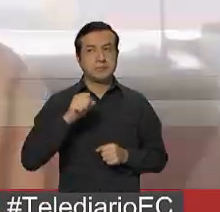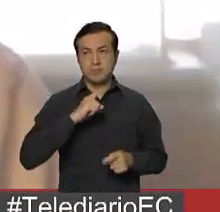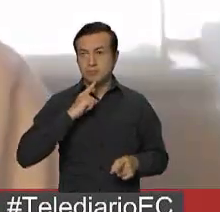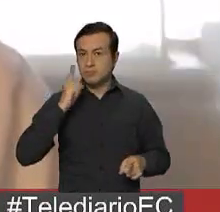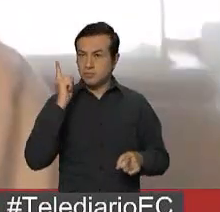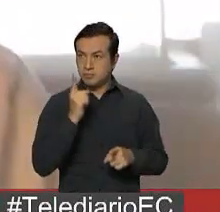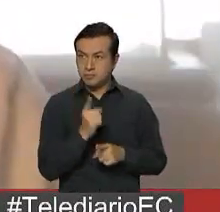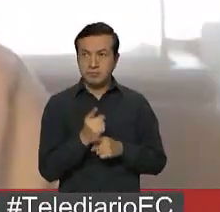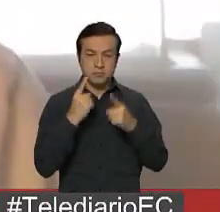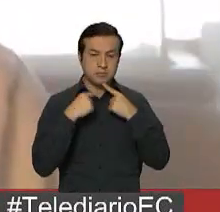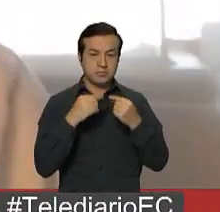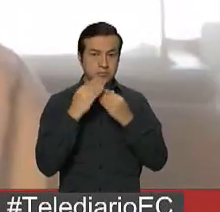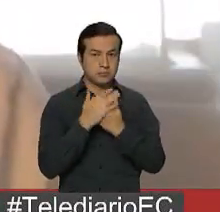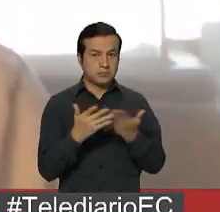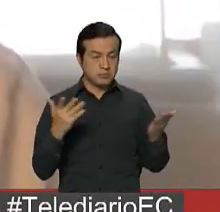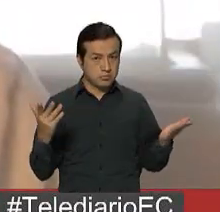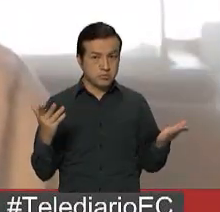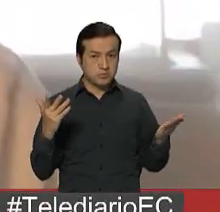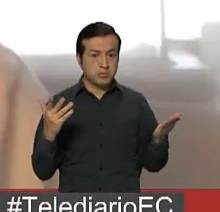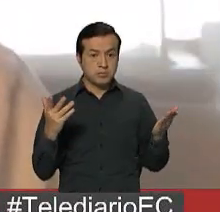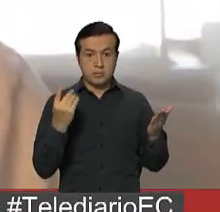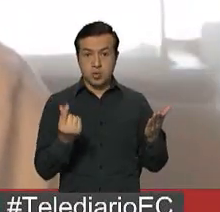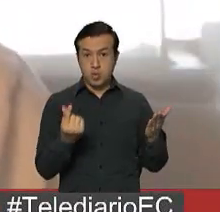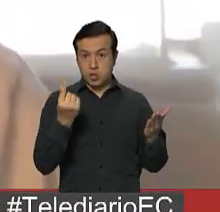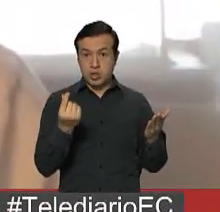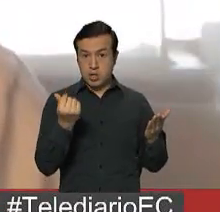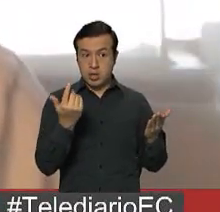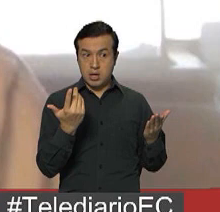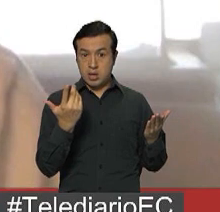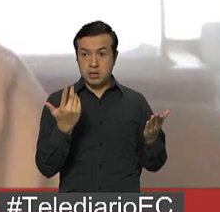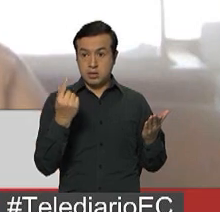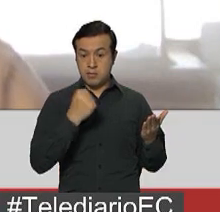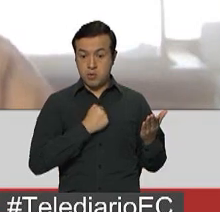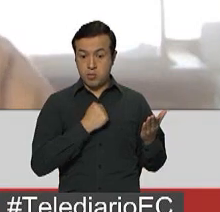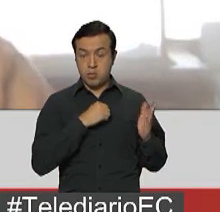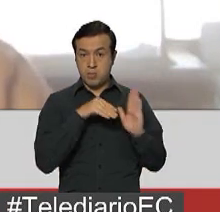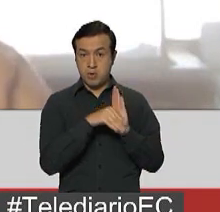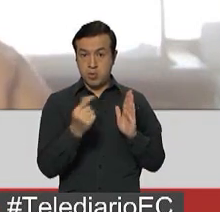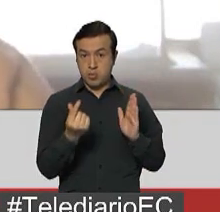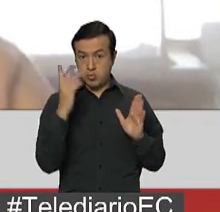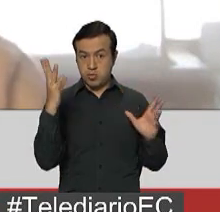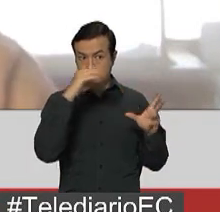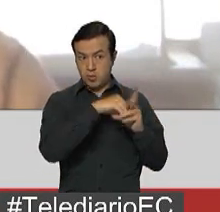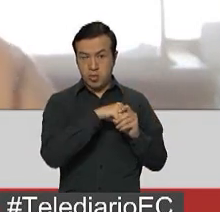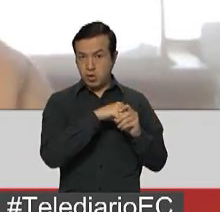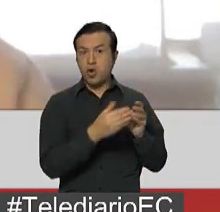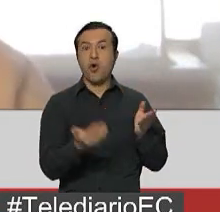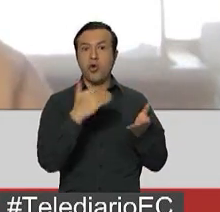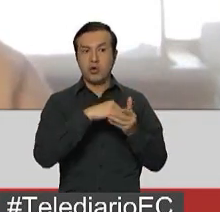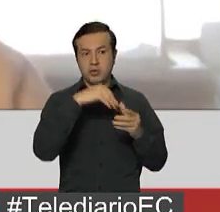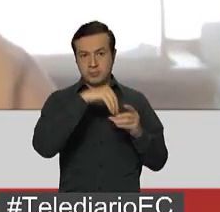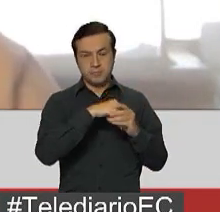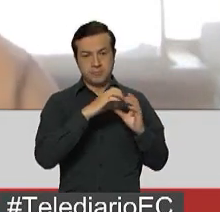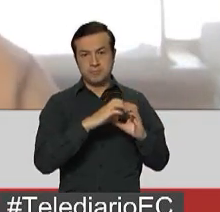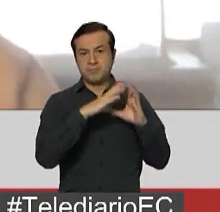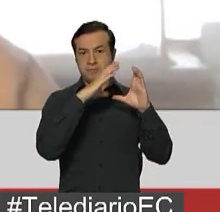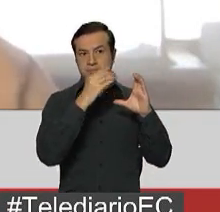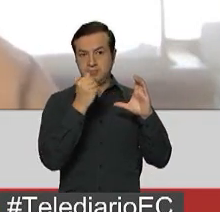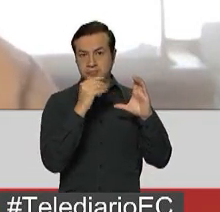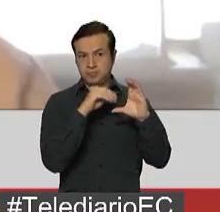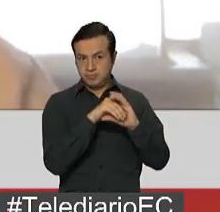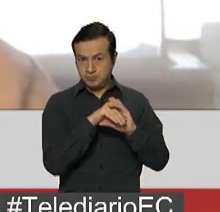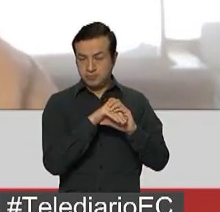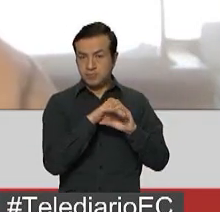yo le contaba en parte la capitalización ha hecho su efecto en términos de la solvencia los